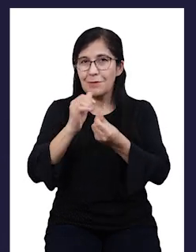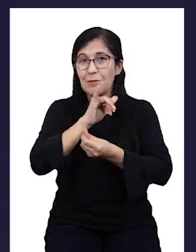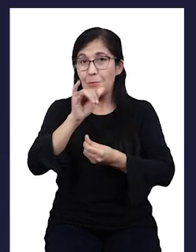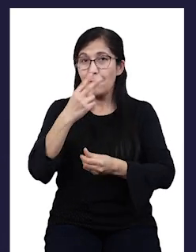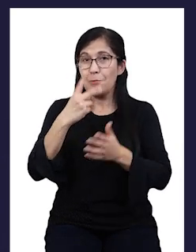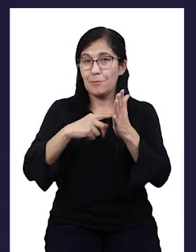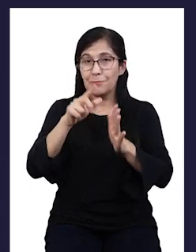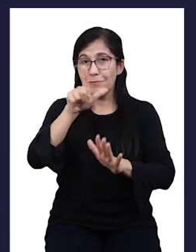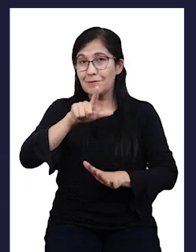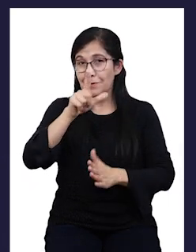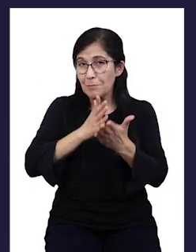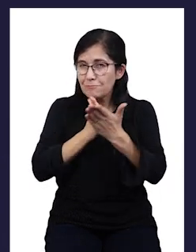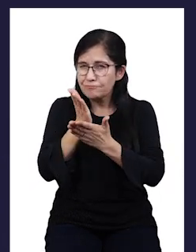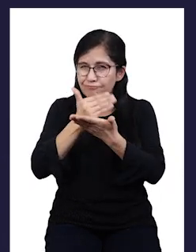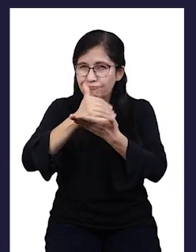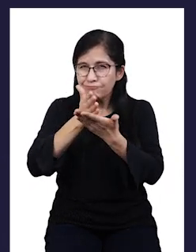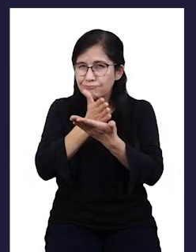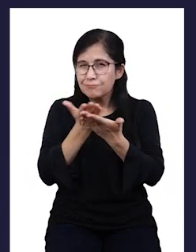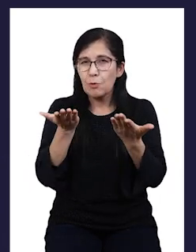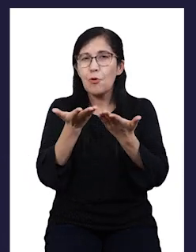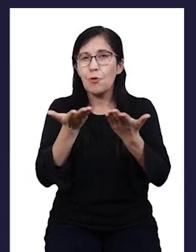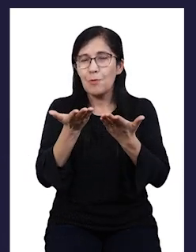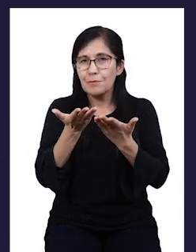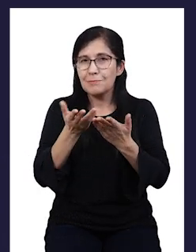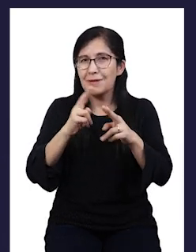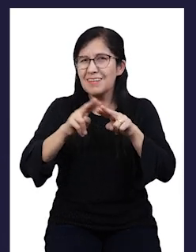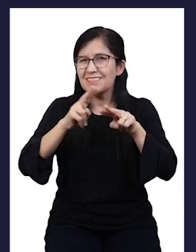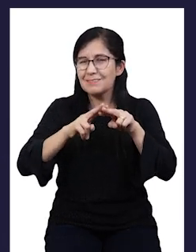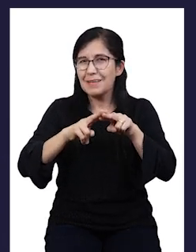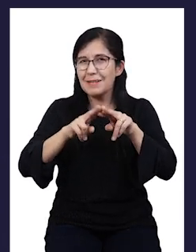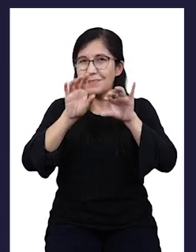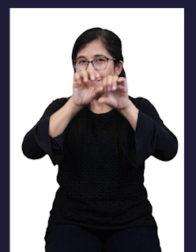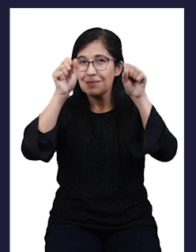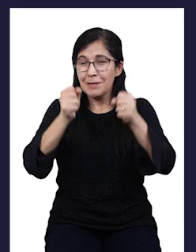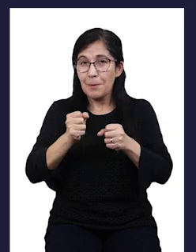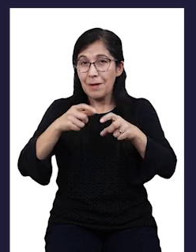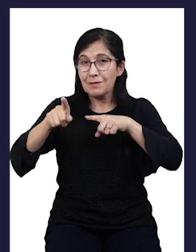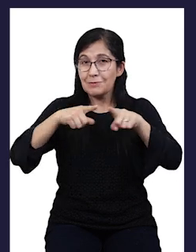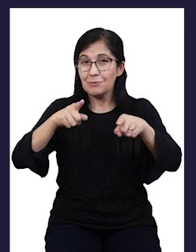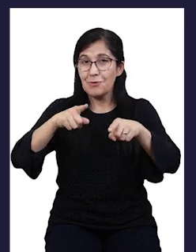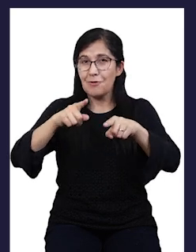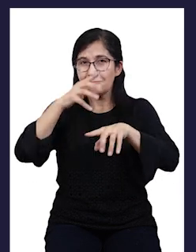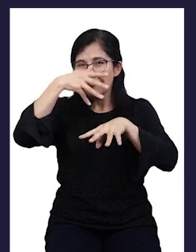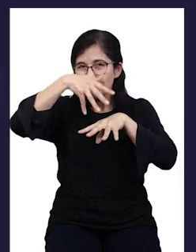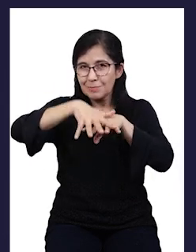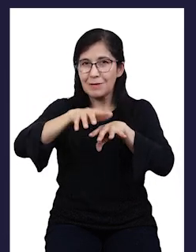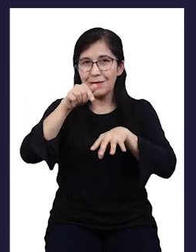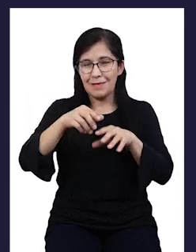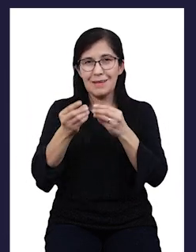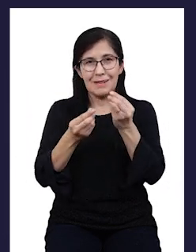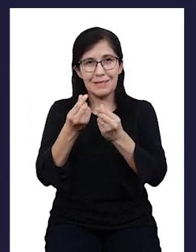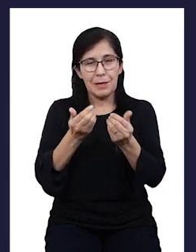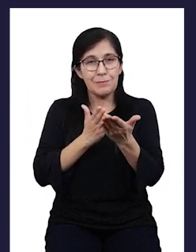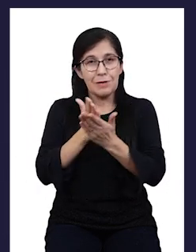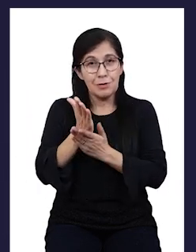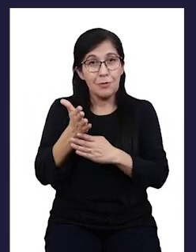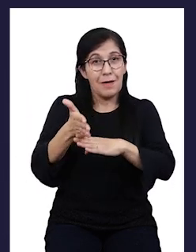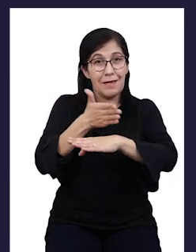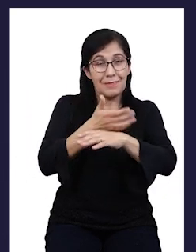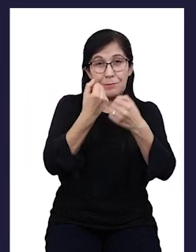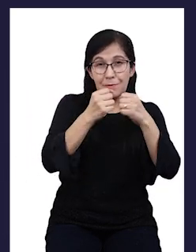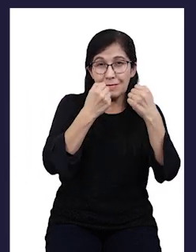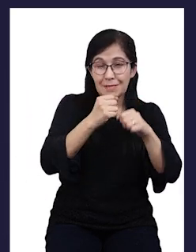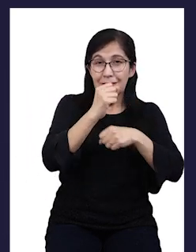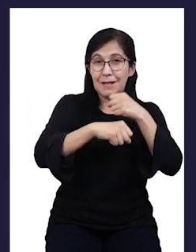y en 2017 empezamos a diseñar lo que sería el Sistema de Gestión Integral de la Calidad, que comenzó su